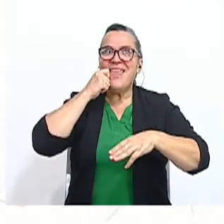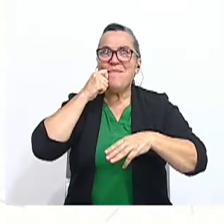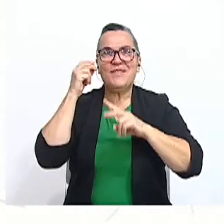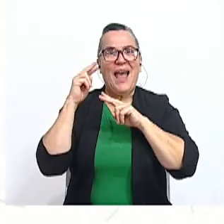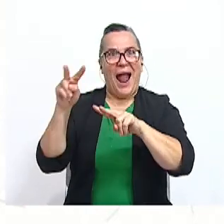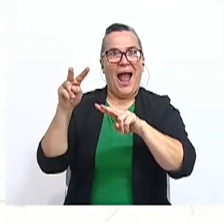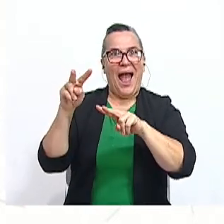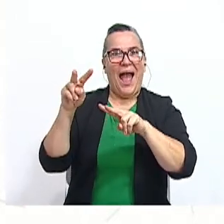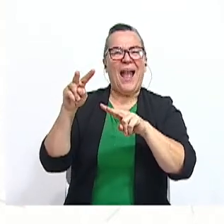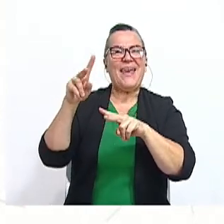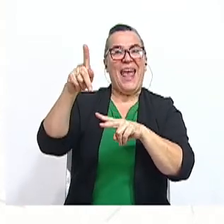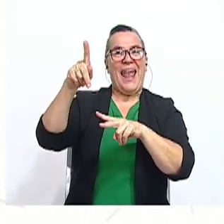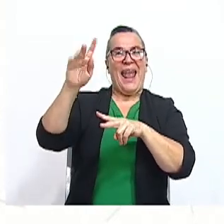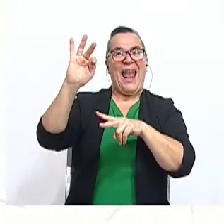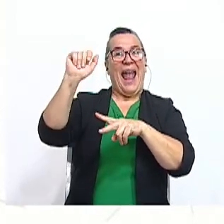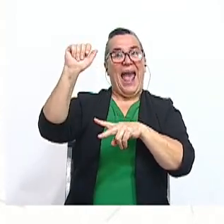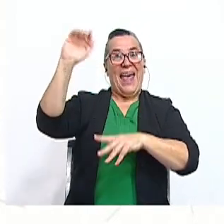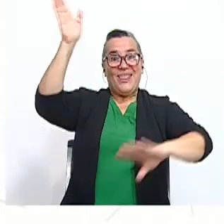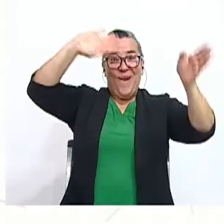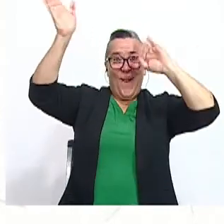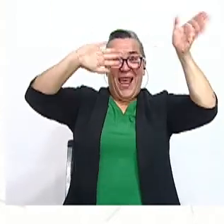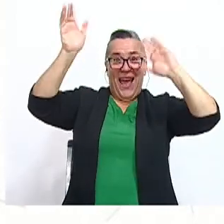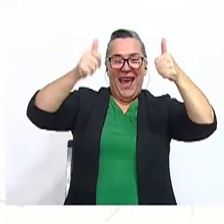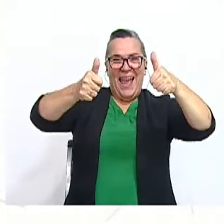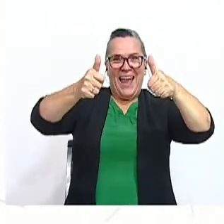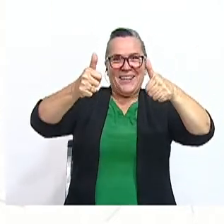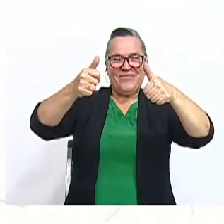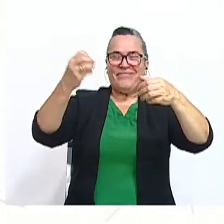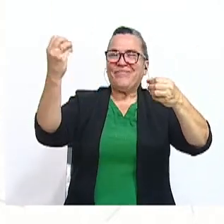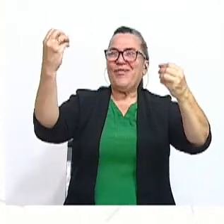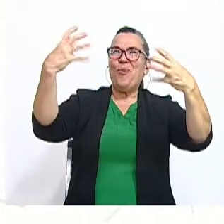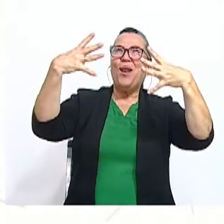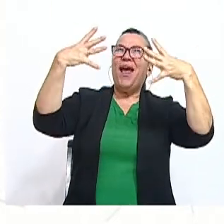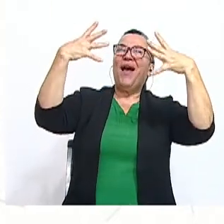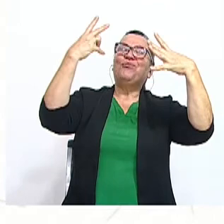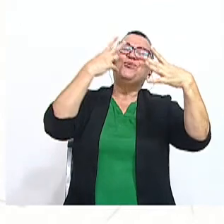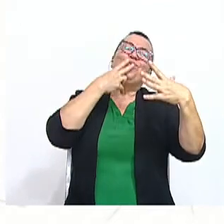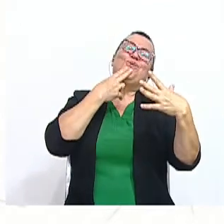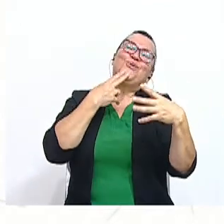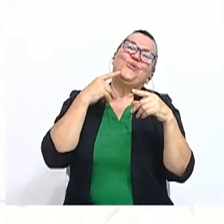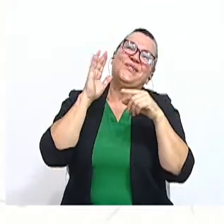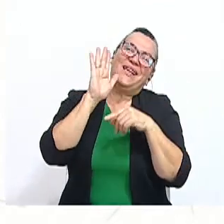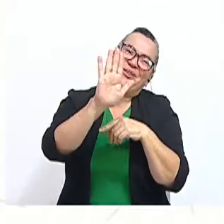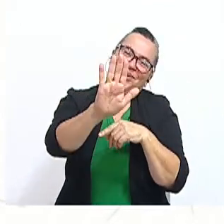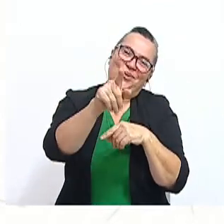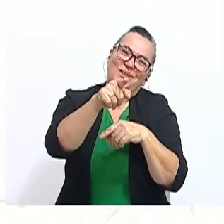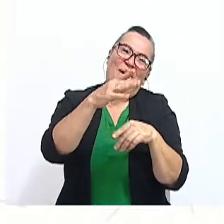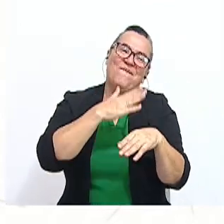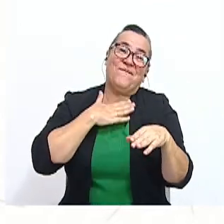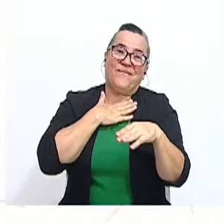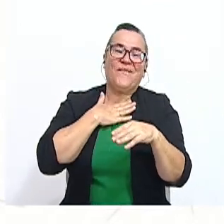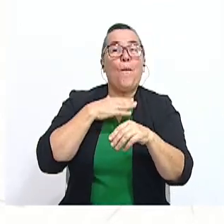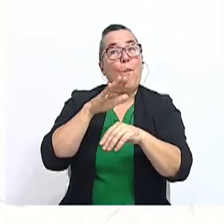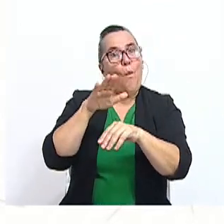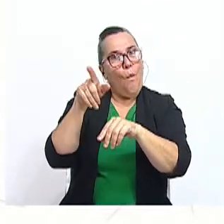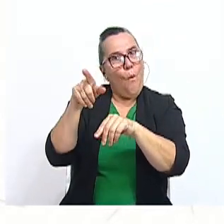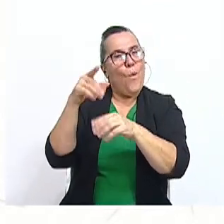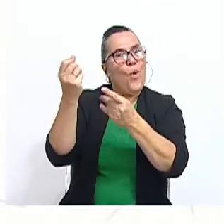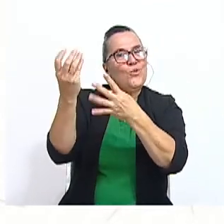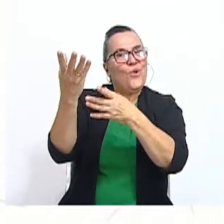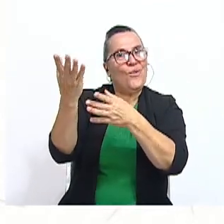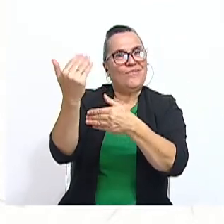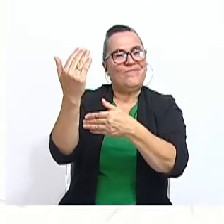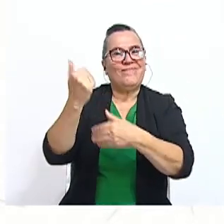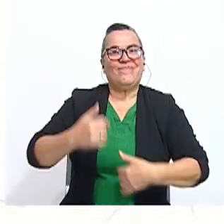a Kat. Hola, Kat. Iluminanos con esta dulzura que vos tenés, por favor. Producción.